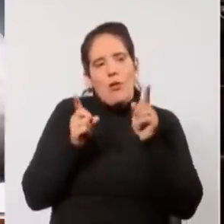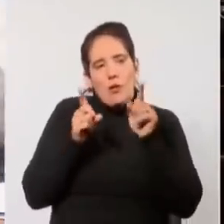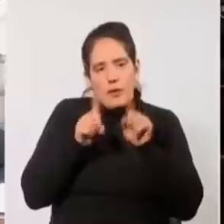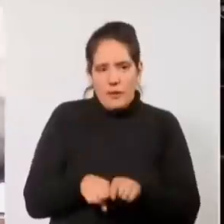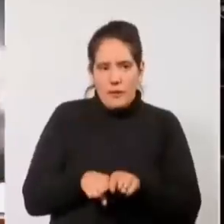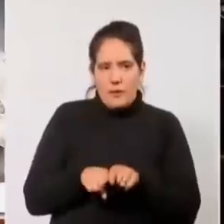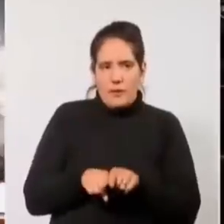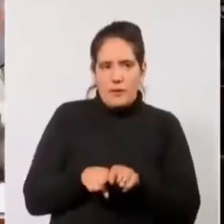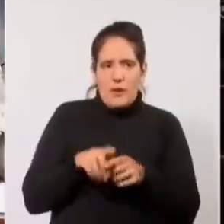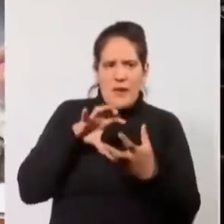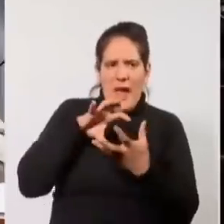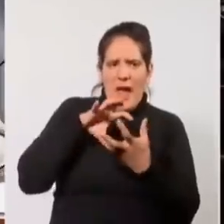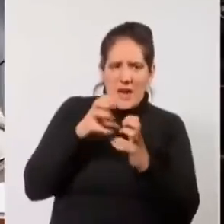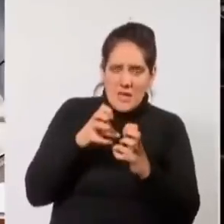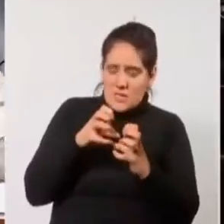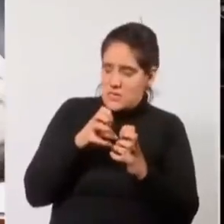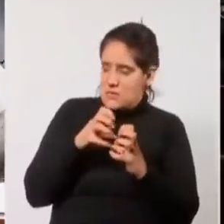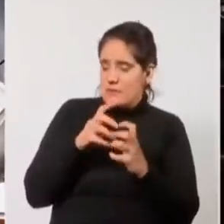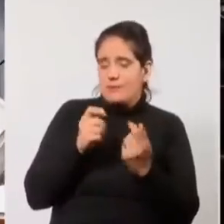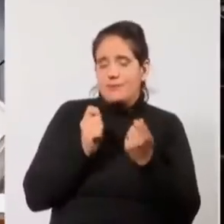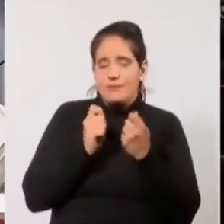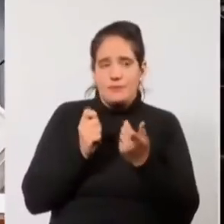medio de una crisis geopolítica